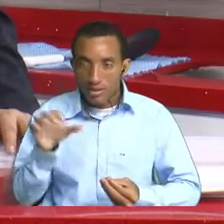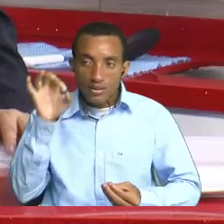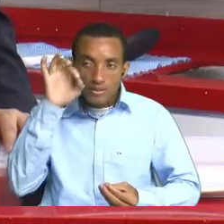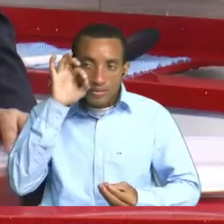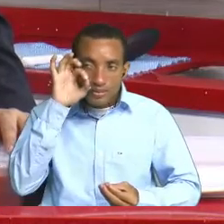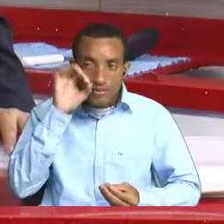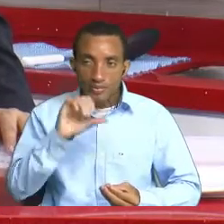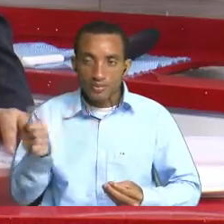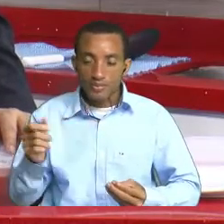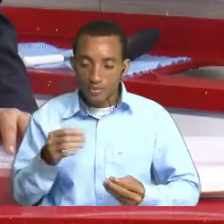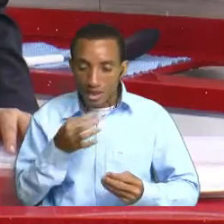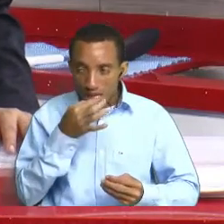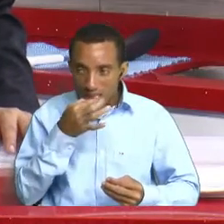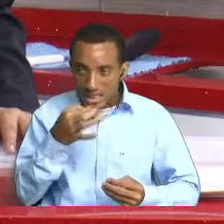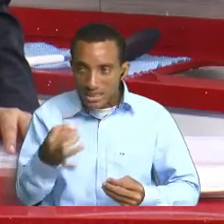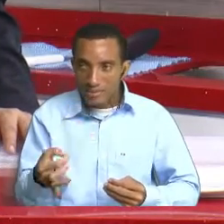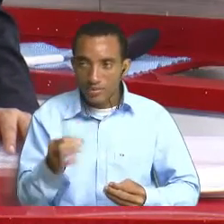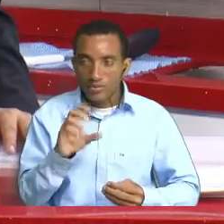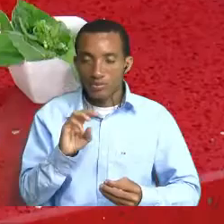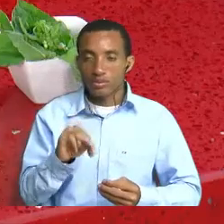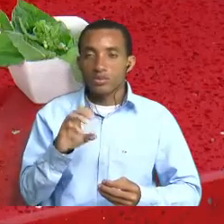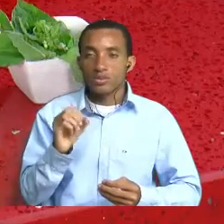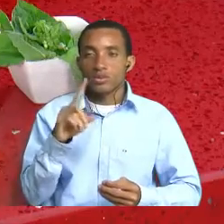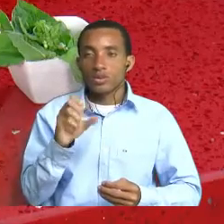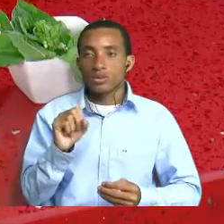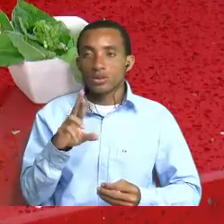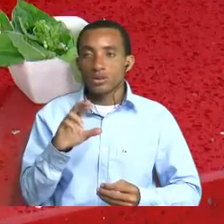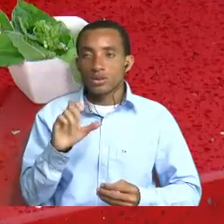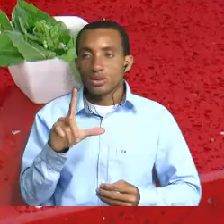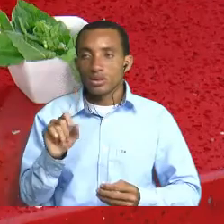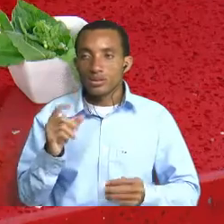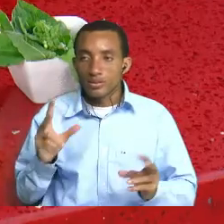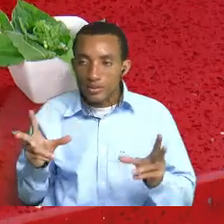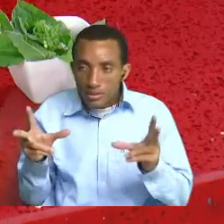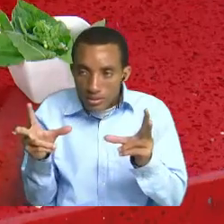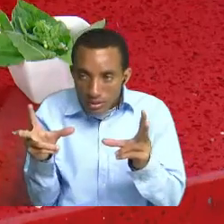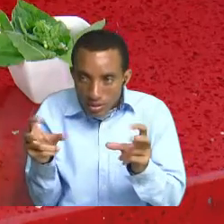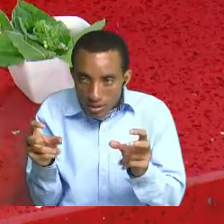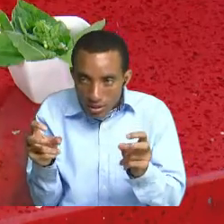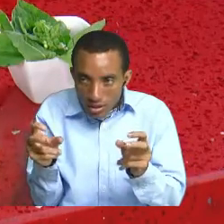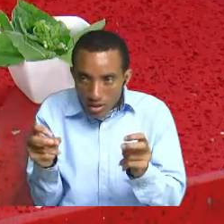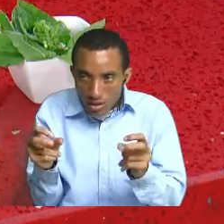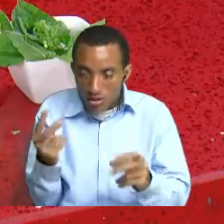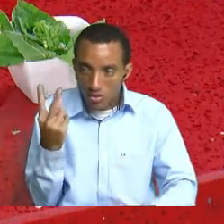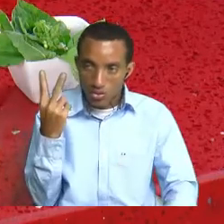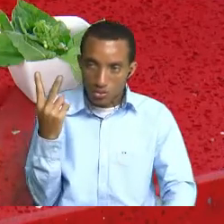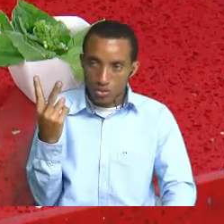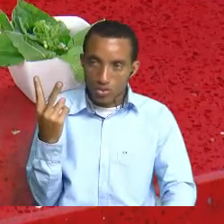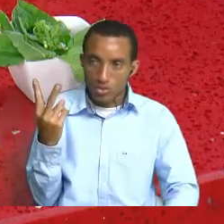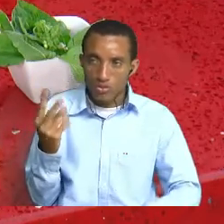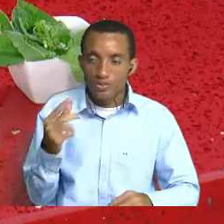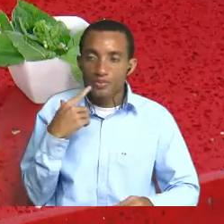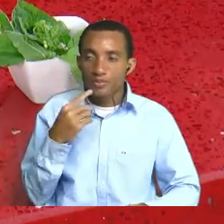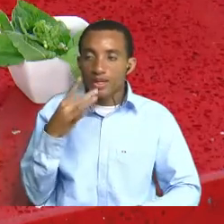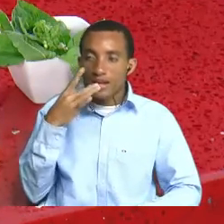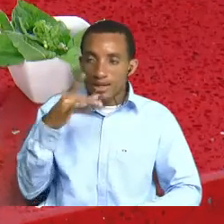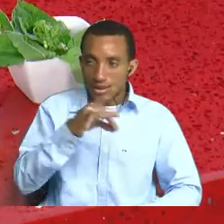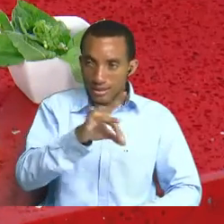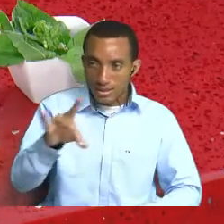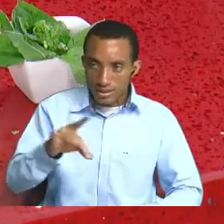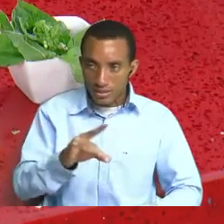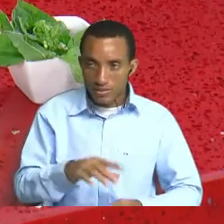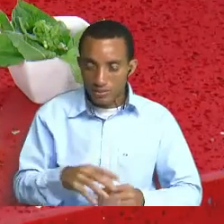traje dos langostinos harina albahaca sal y traje un huevo